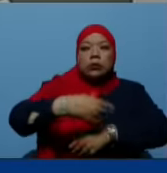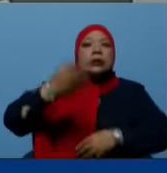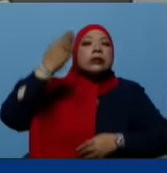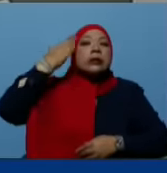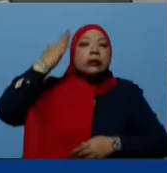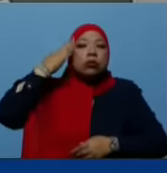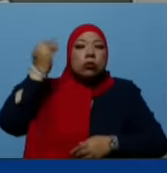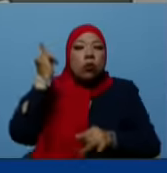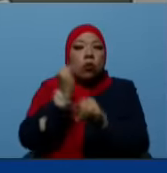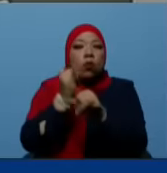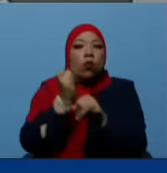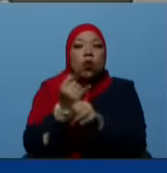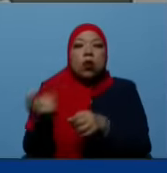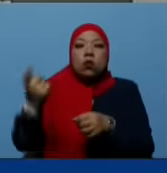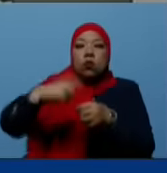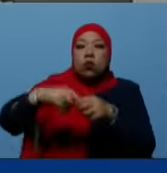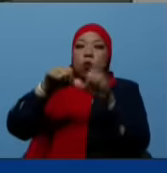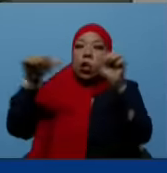ataque cibernético al corazón,